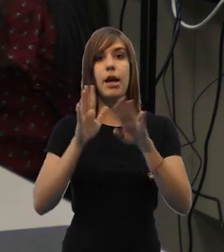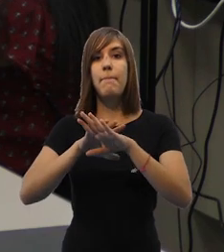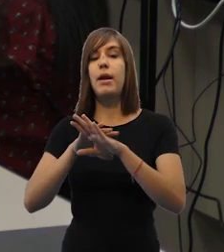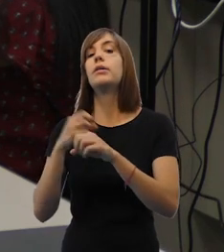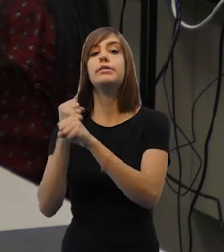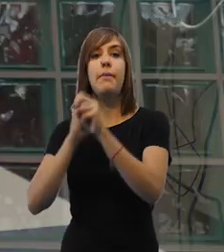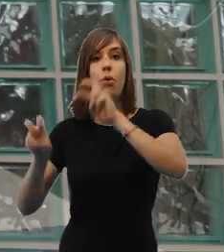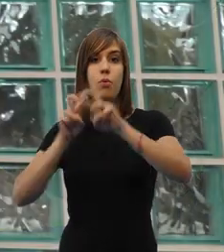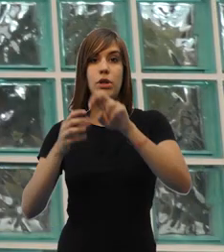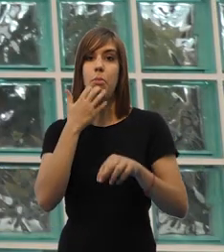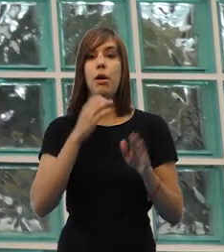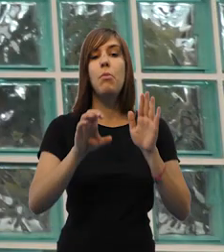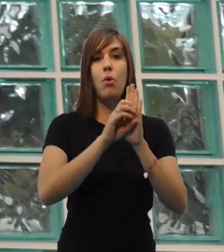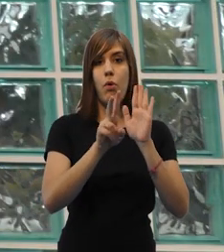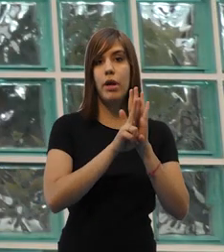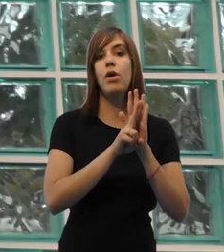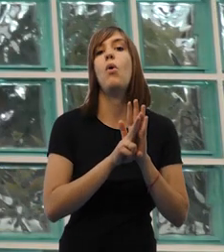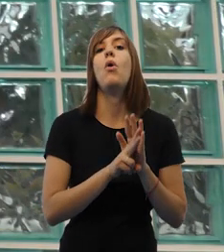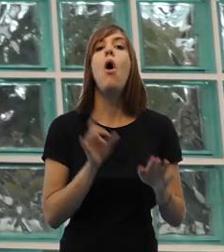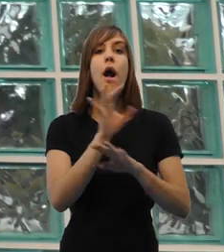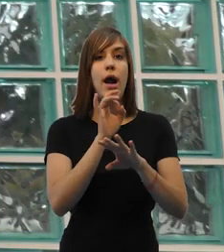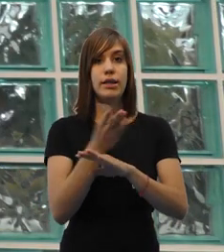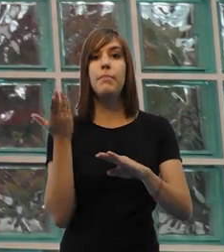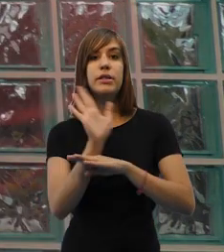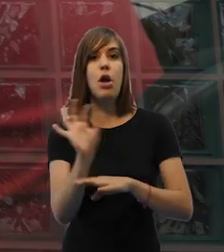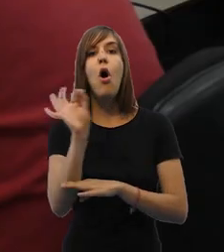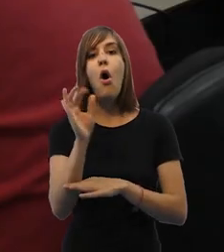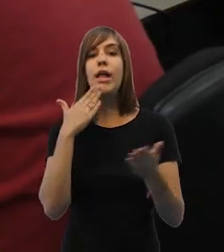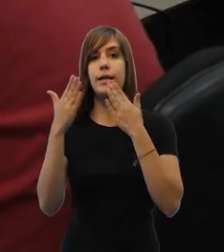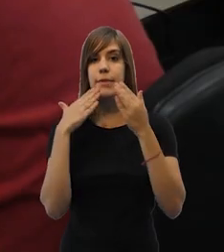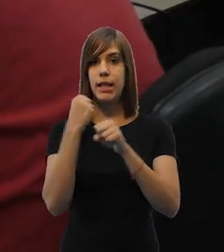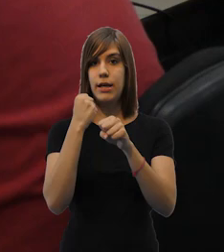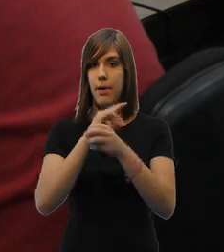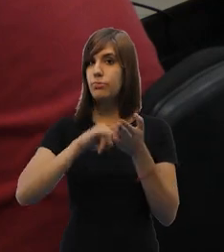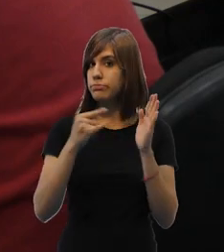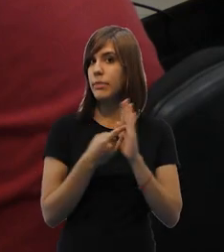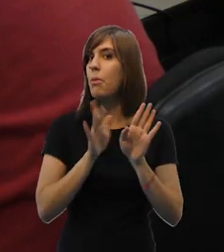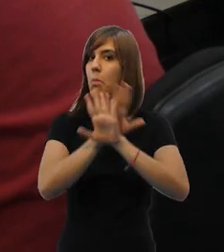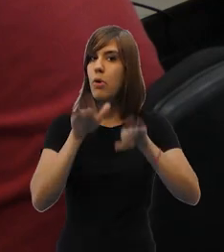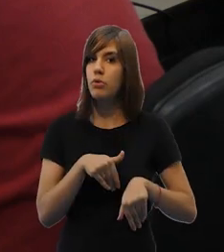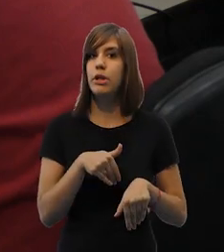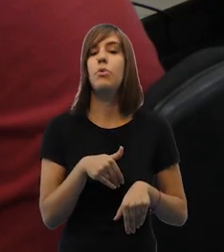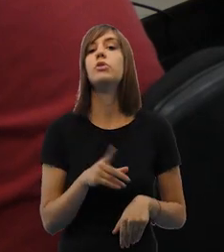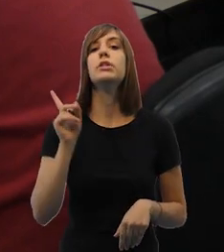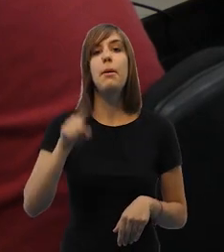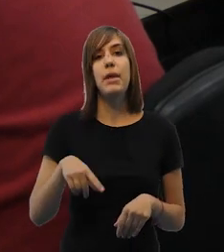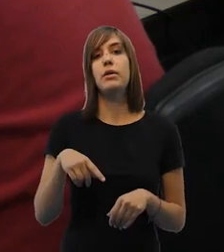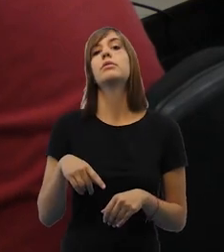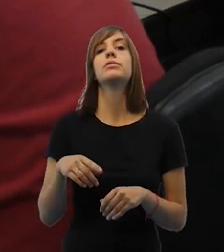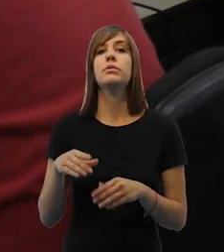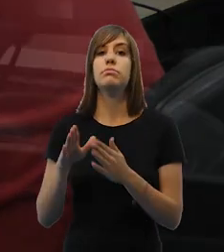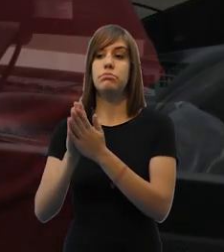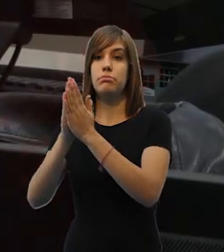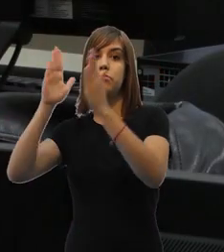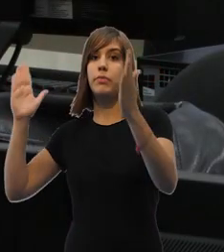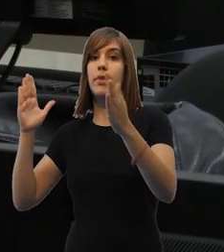como realización de currículum, carta de presentación, afrontar una entrevista de trabajo. Y por último, realizaremos un acompañamiento durante la adaptación